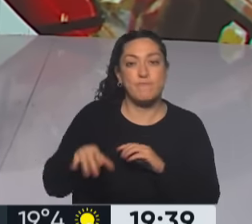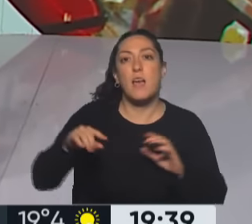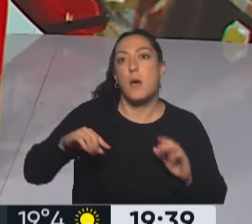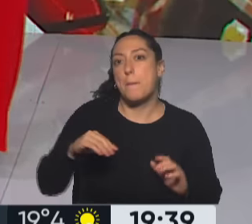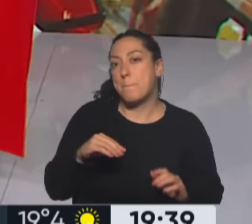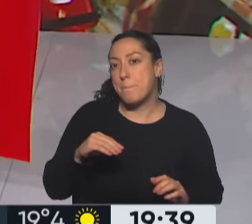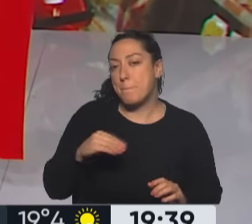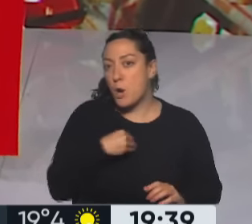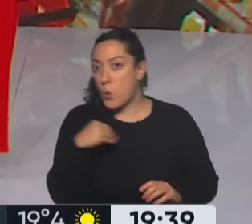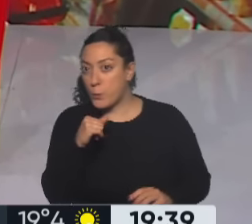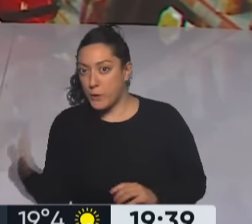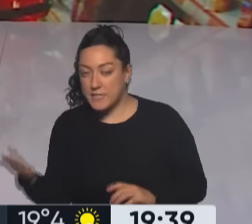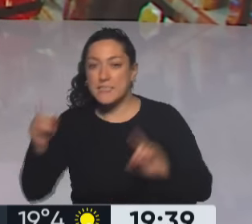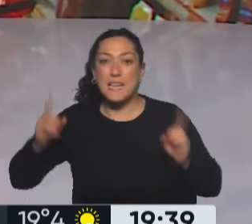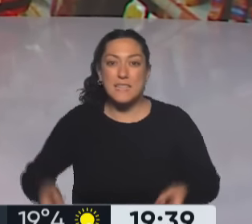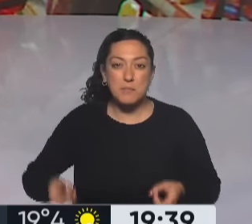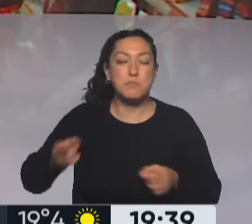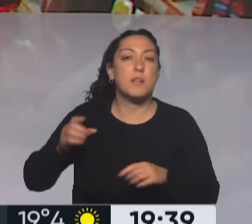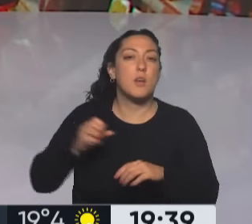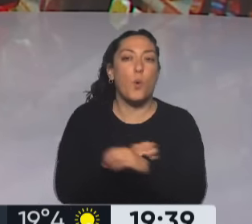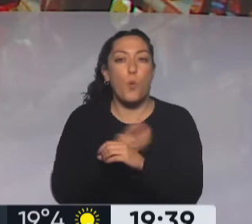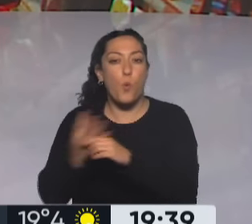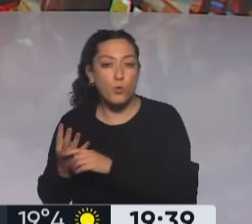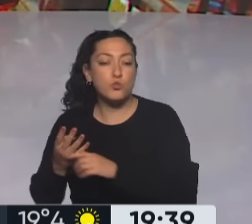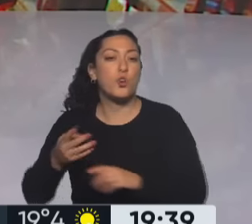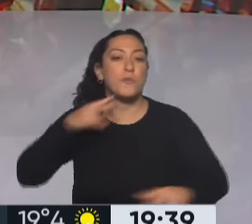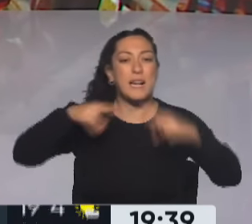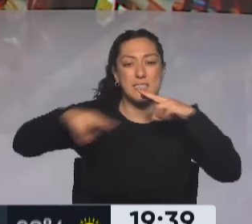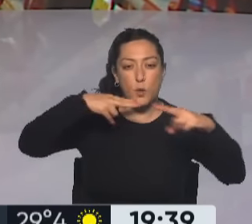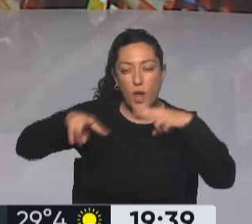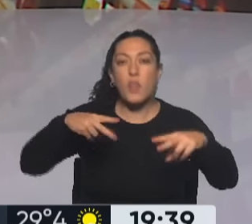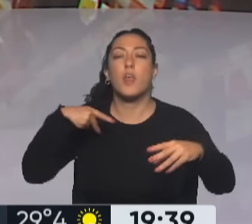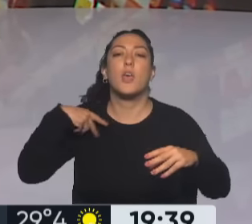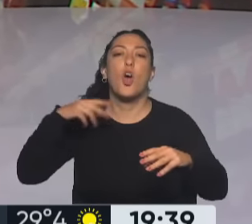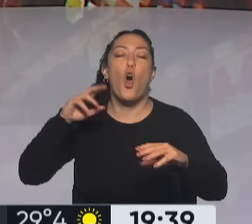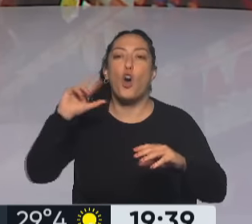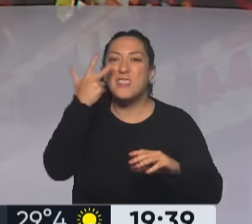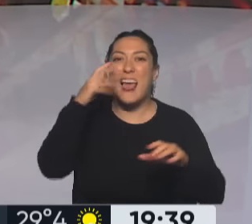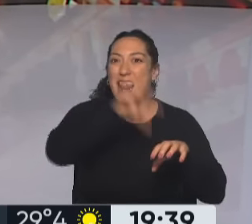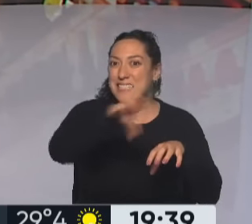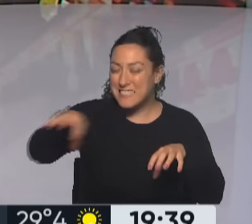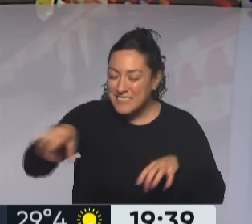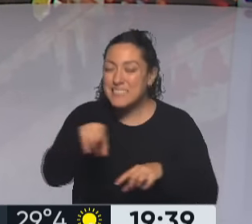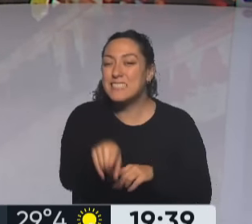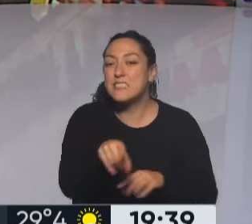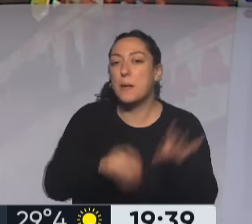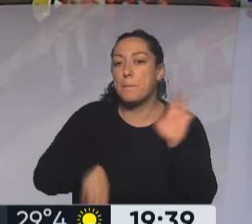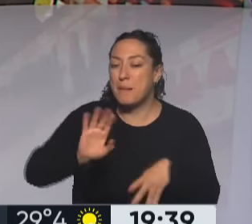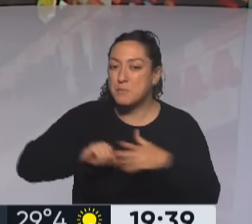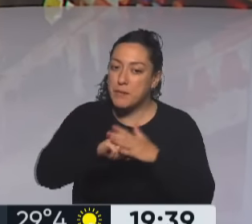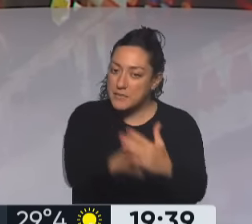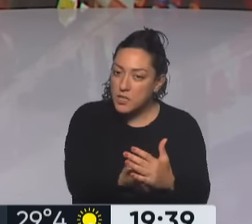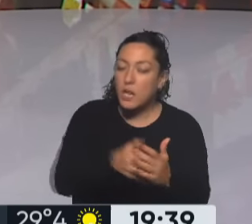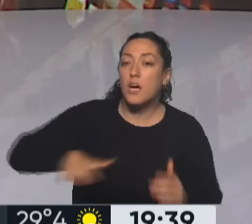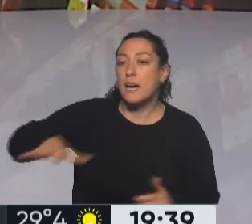y la región del Cuyo fue restaurantes y hoteles quienes mayor presionaron al indicador, mientras que en